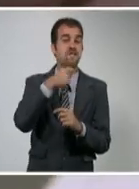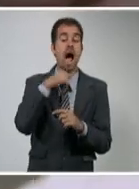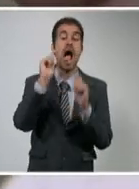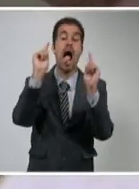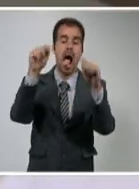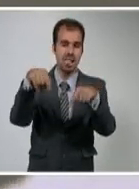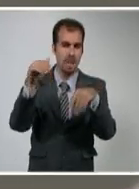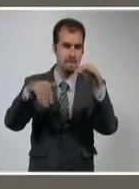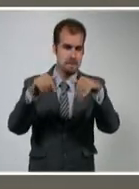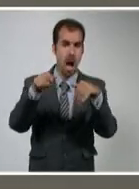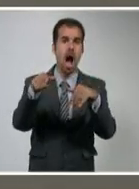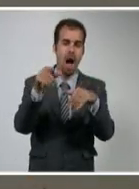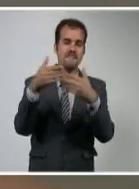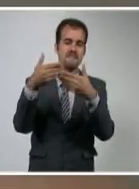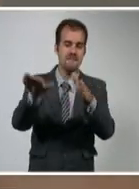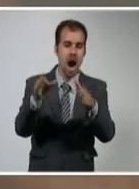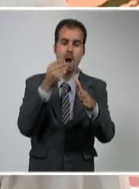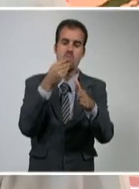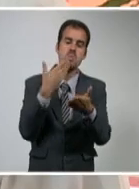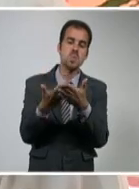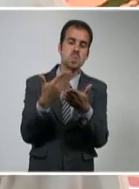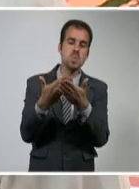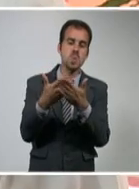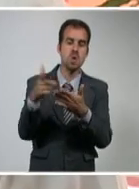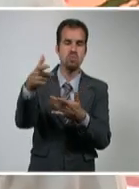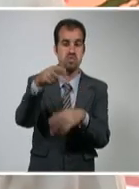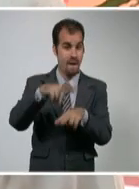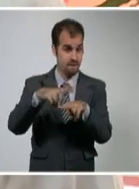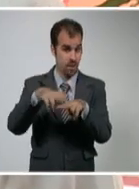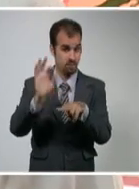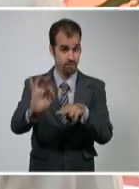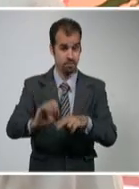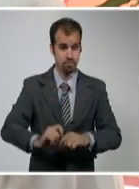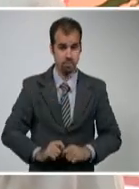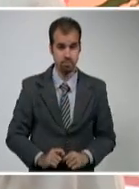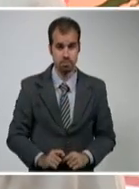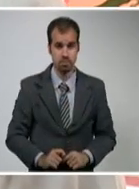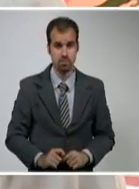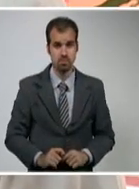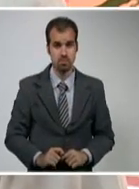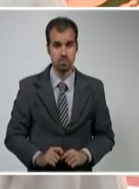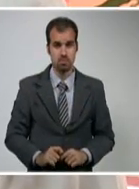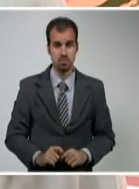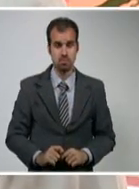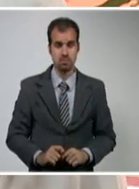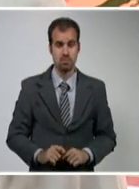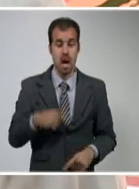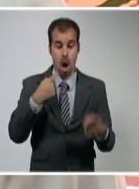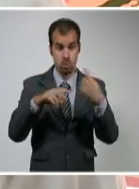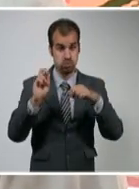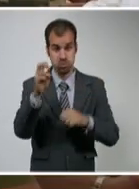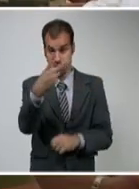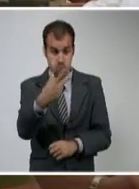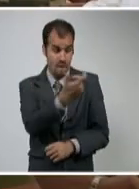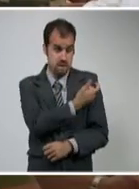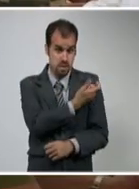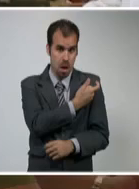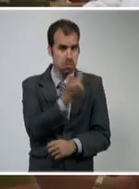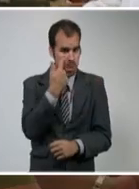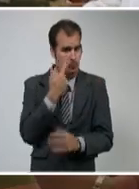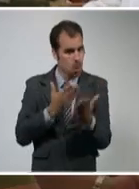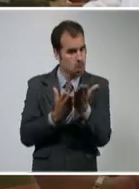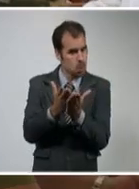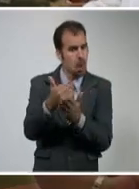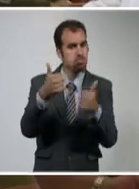activos en La Habana. La segunda etapa, un candidato vacunal Soberana 02 está transcurriendo sin dificultades.